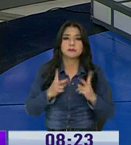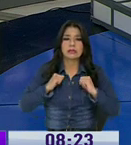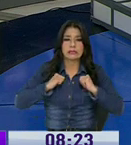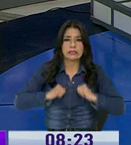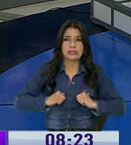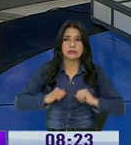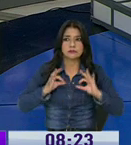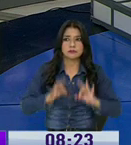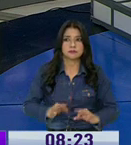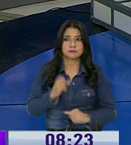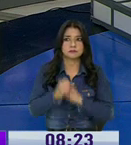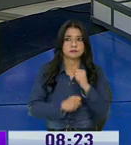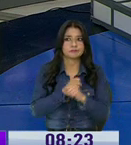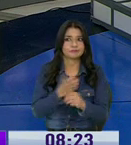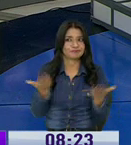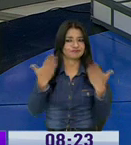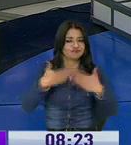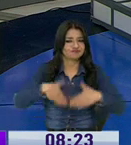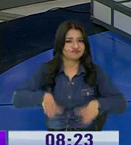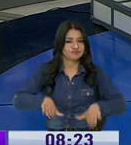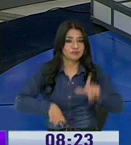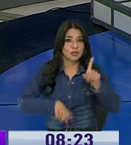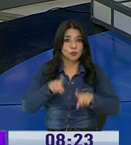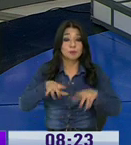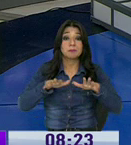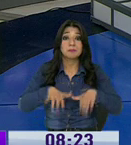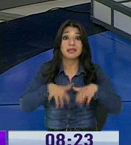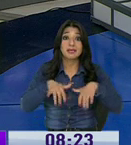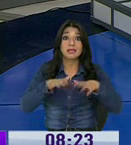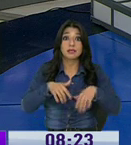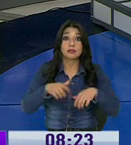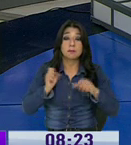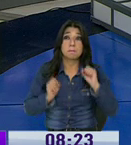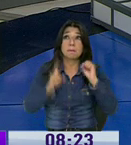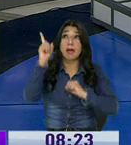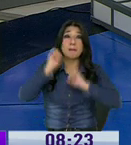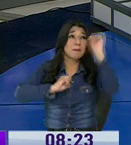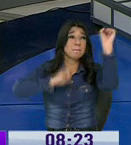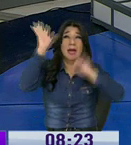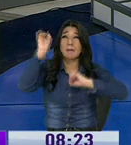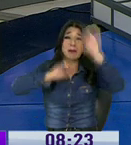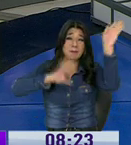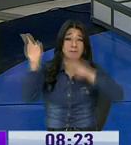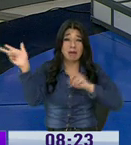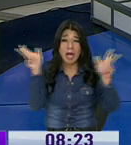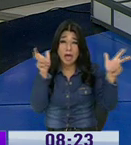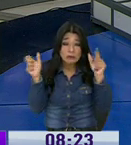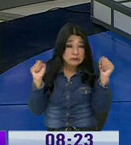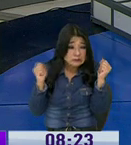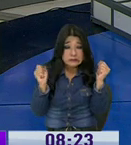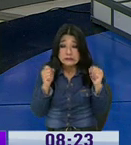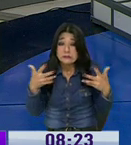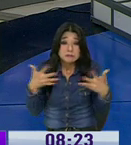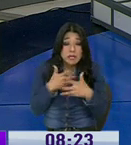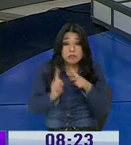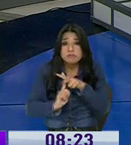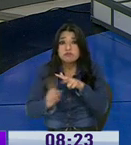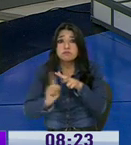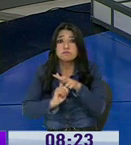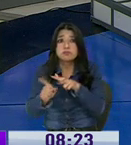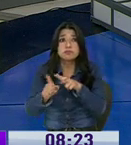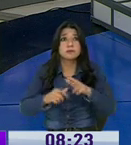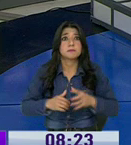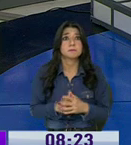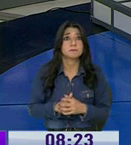durante fin de año, lastimosamente, muchos perritos también se pierden porque se asustan con los fuegos pirotécnicos. Pero no y